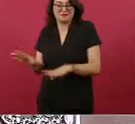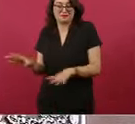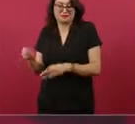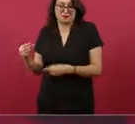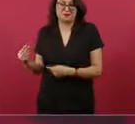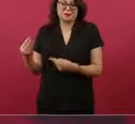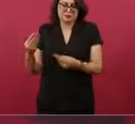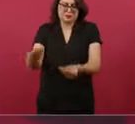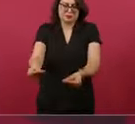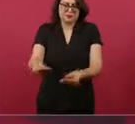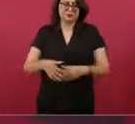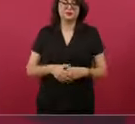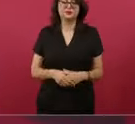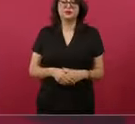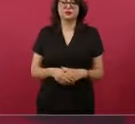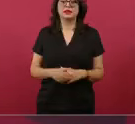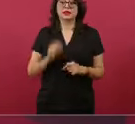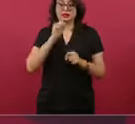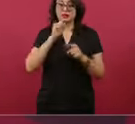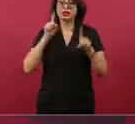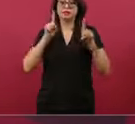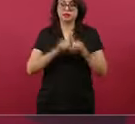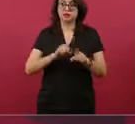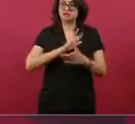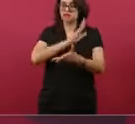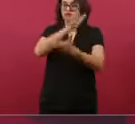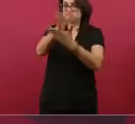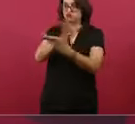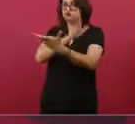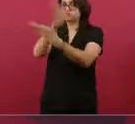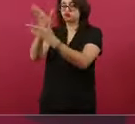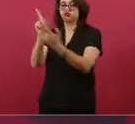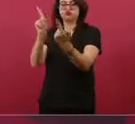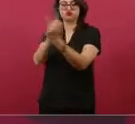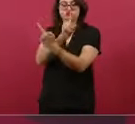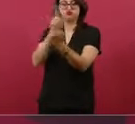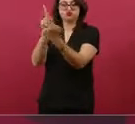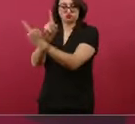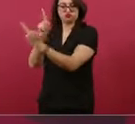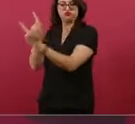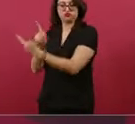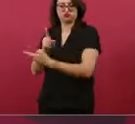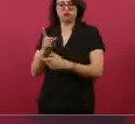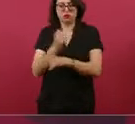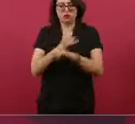Y también trabajo de campo, o sea, no de gabinete.